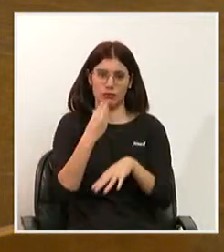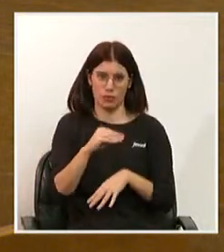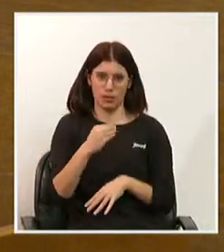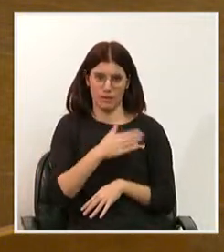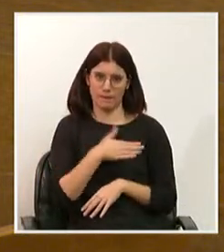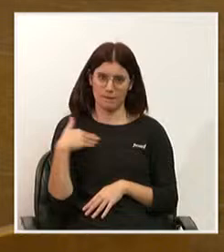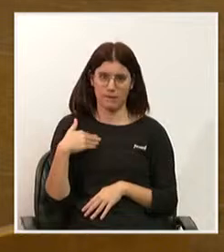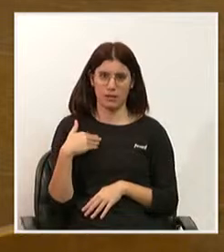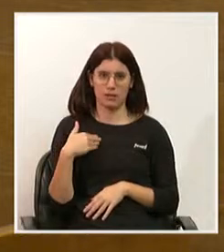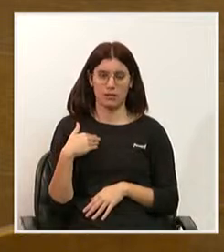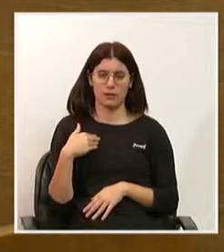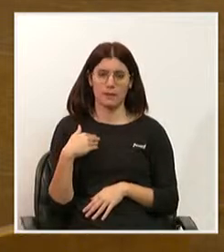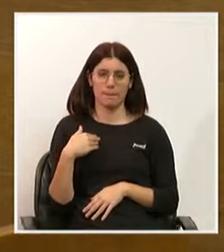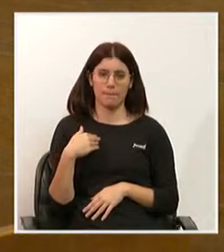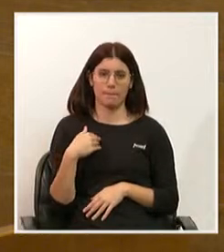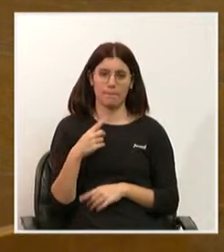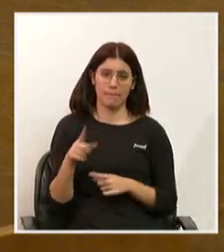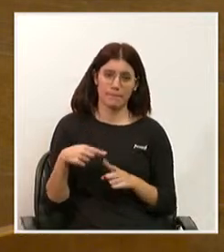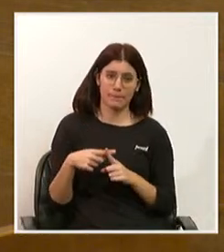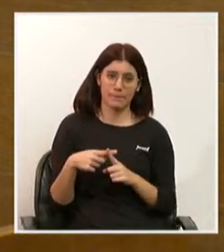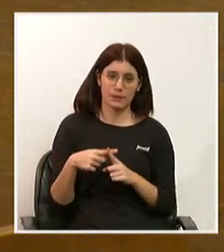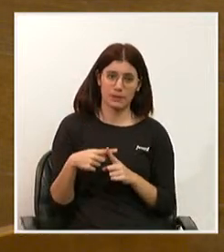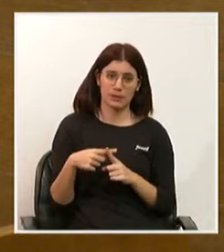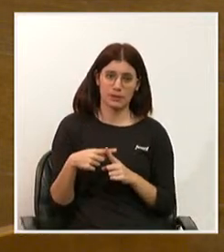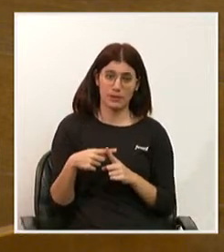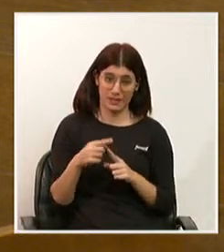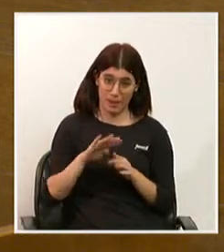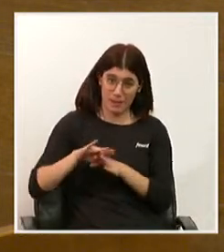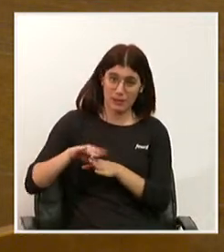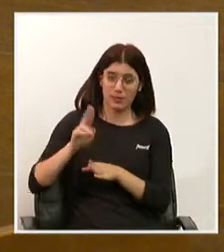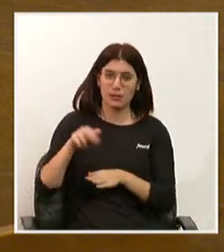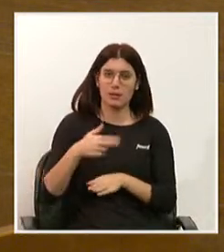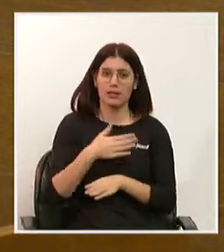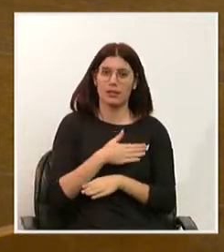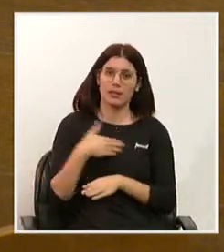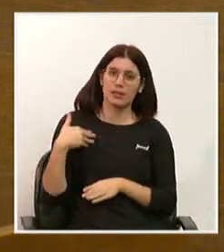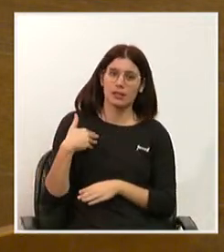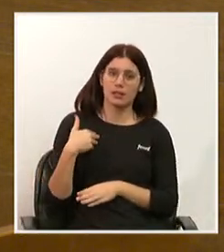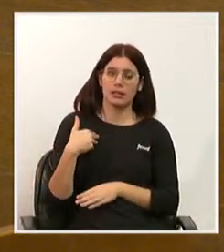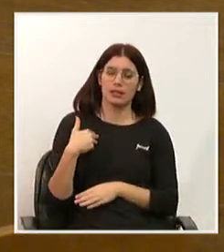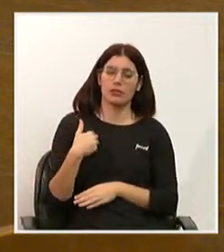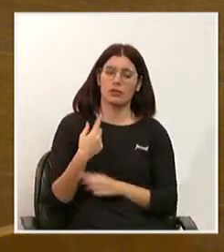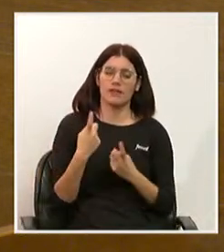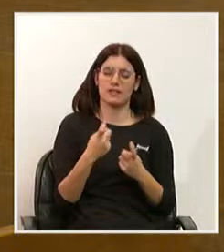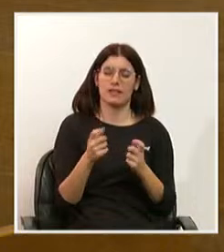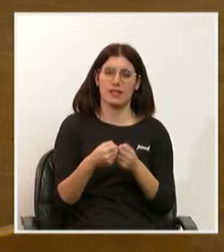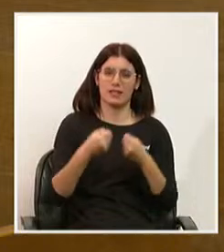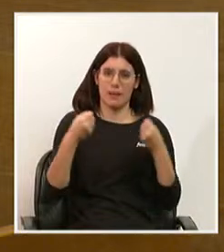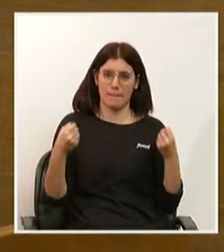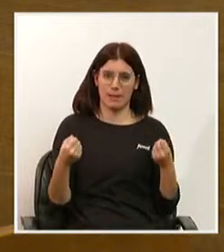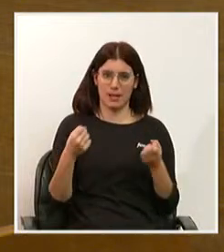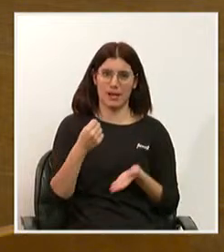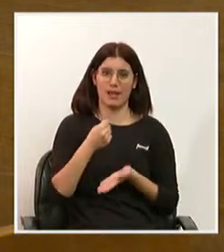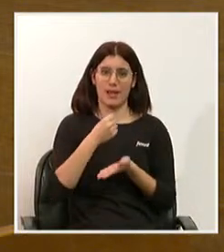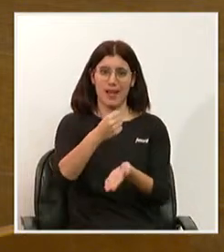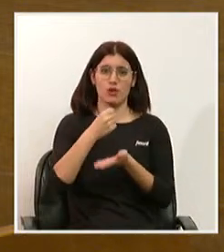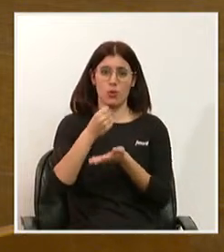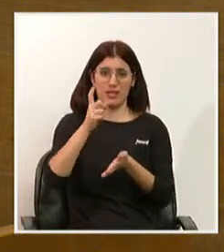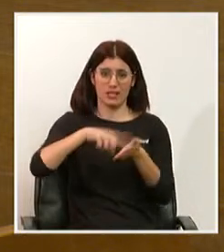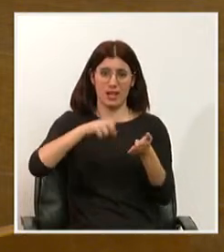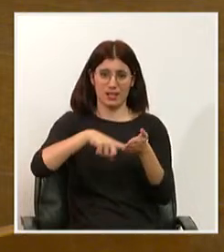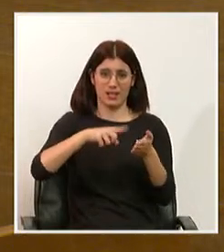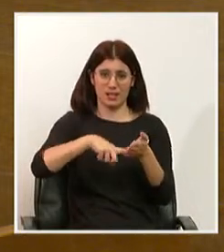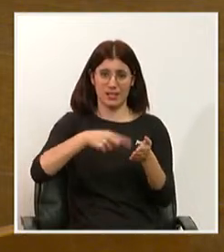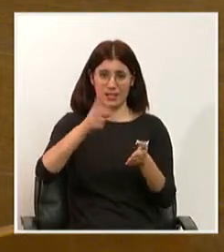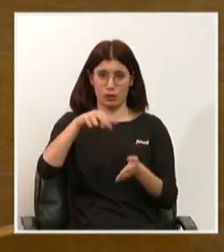yog y a trés yand introduir la necesar audes al ler ener de